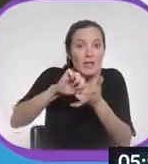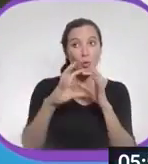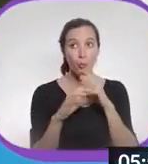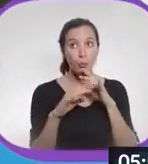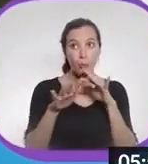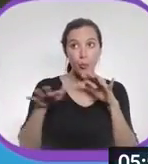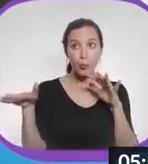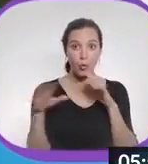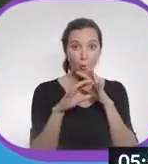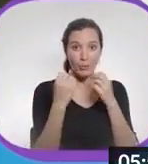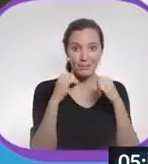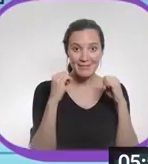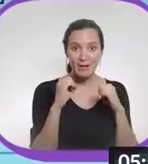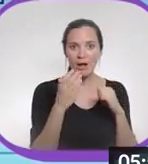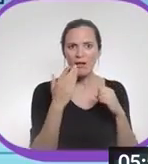tuba. Hablando de eso...